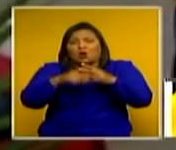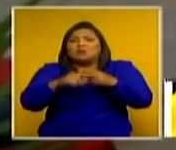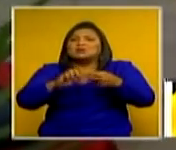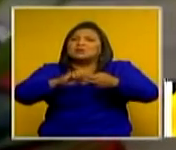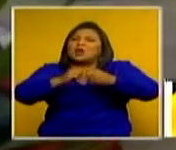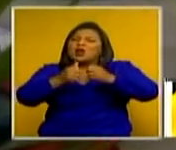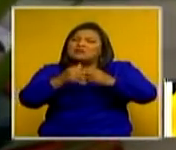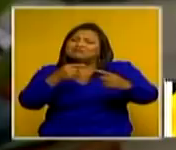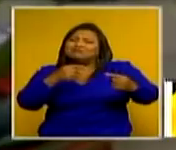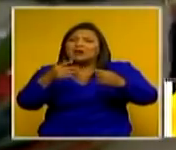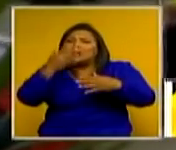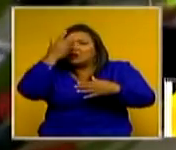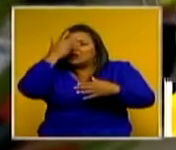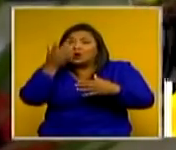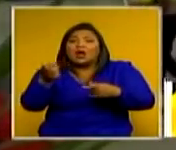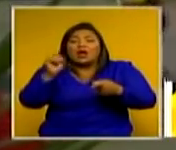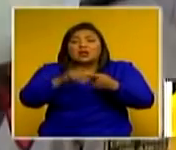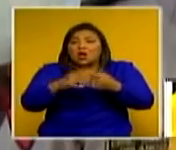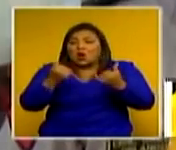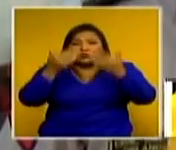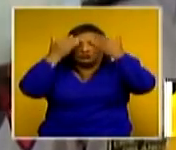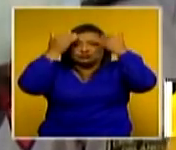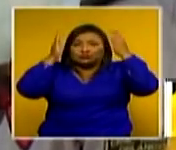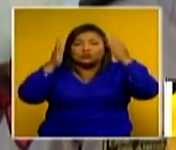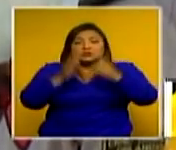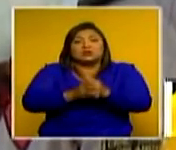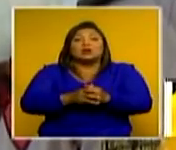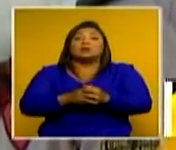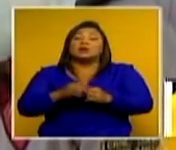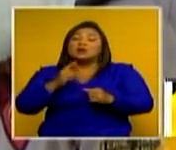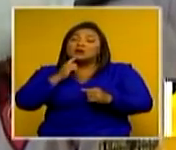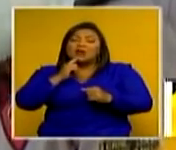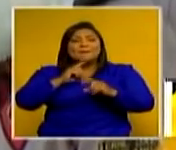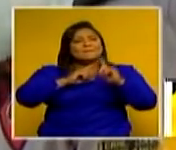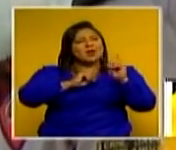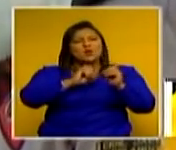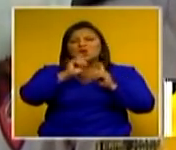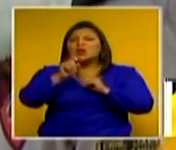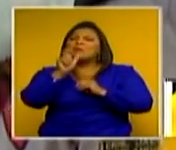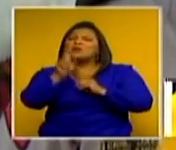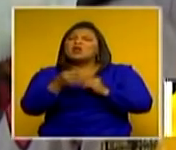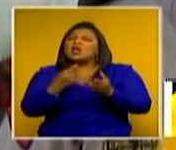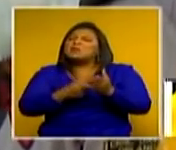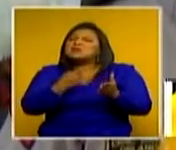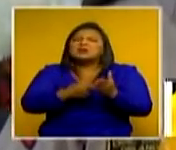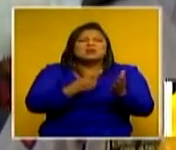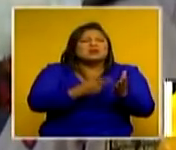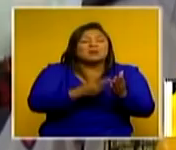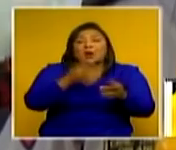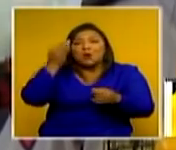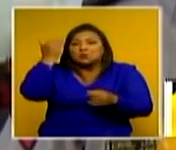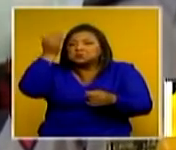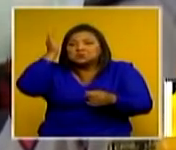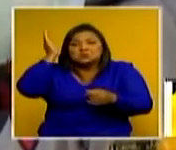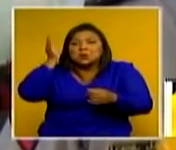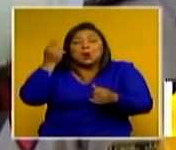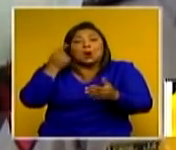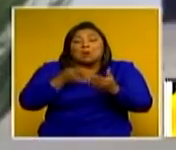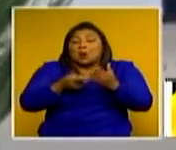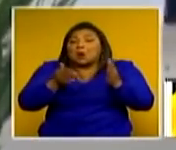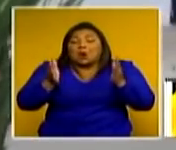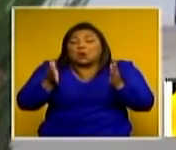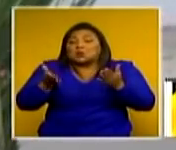el altercado aún se desconocen por más que sea consultado con los mismos papeles no sabemos si es alguna